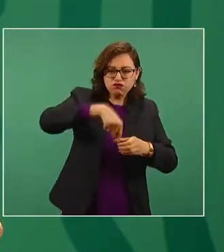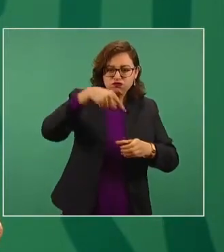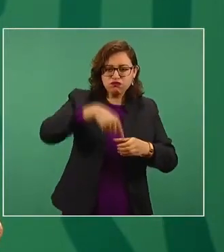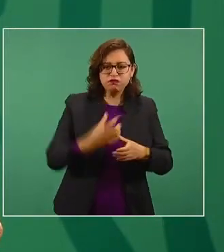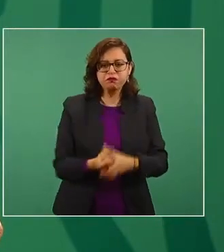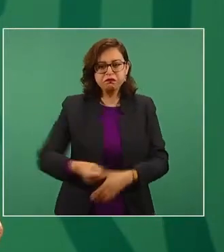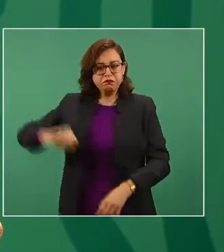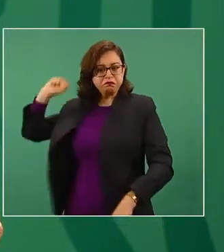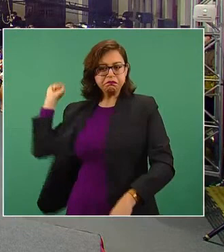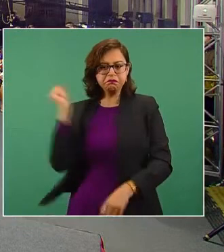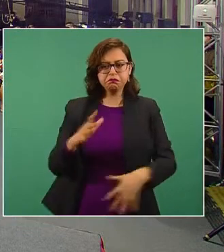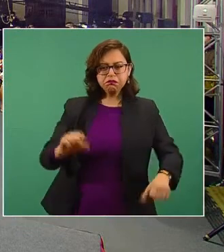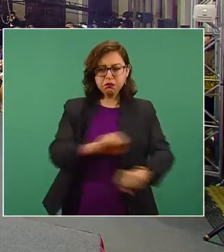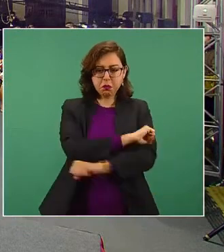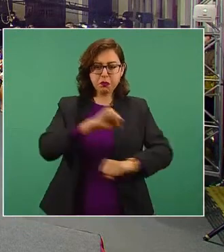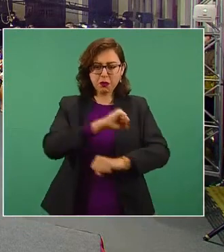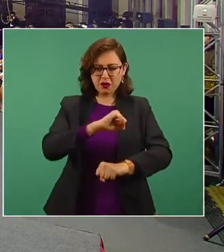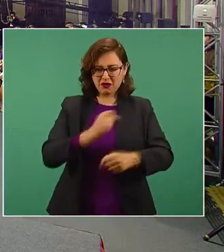estalle.